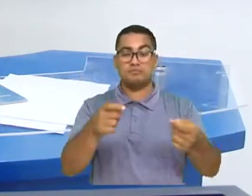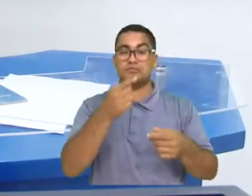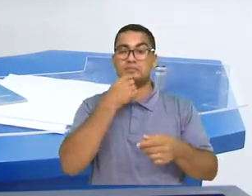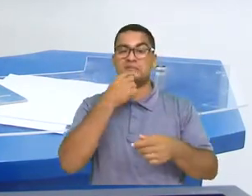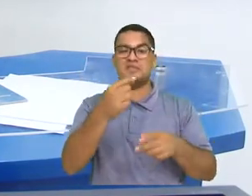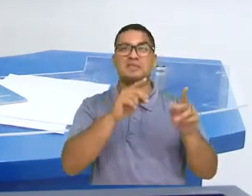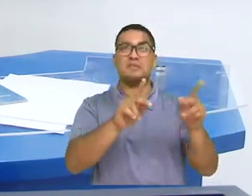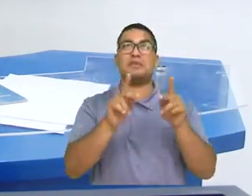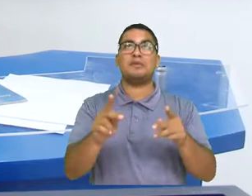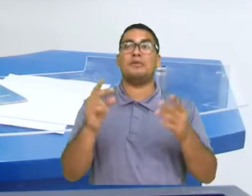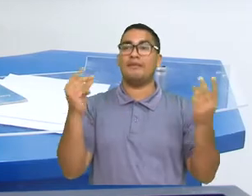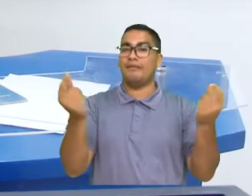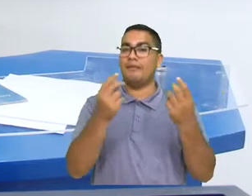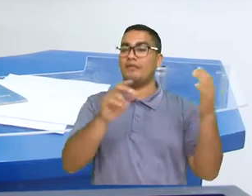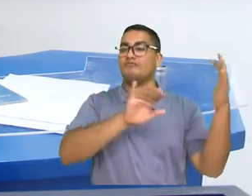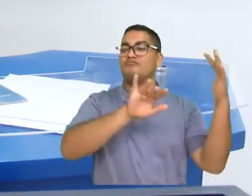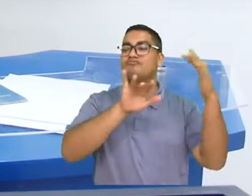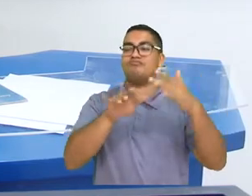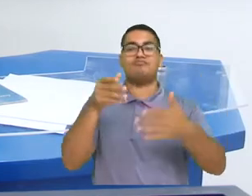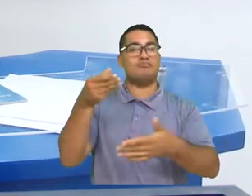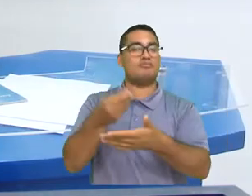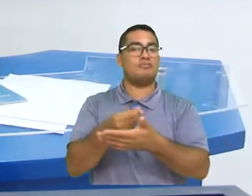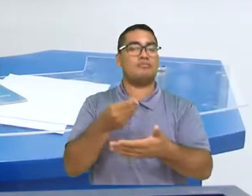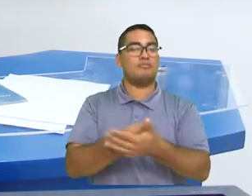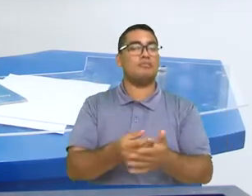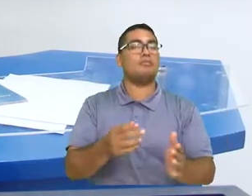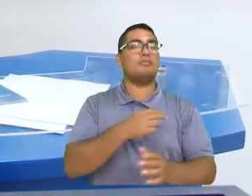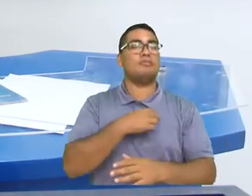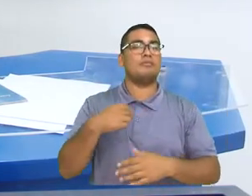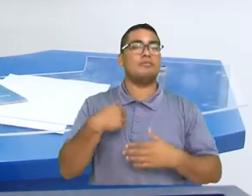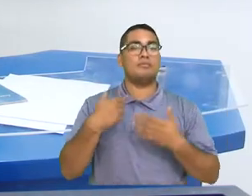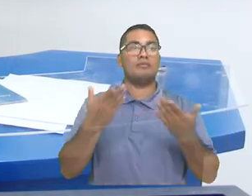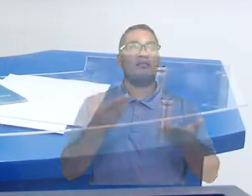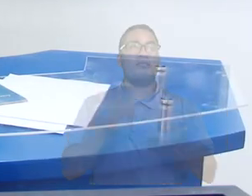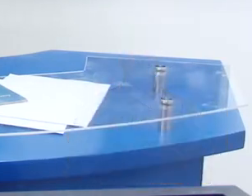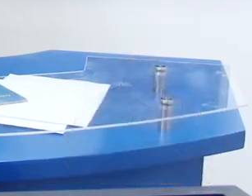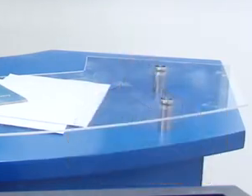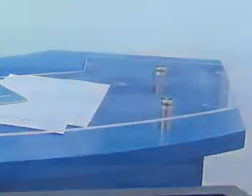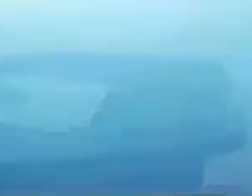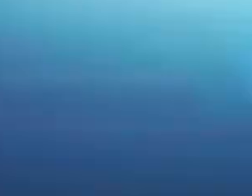la población está acudiendo con regularidad a realizar sus compras.